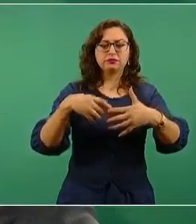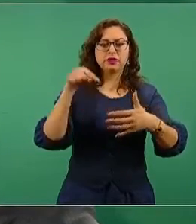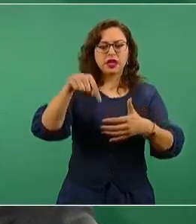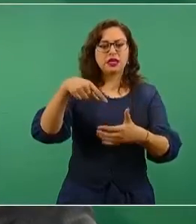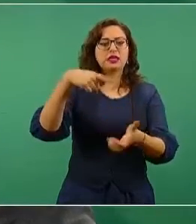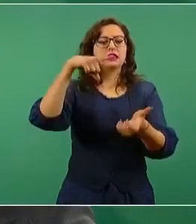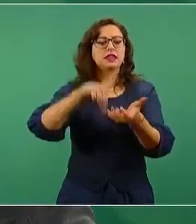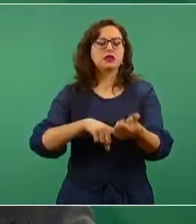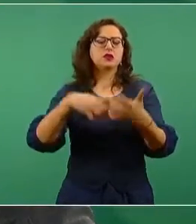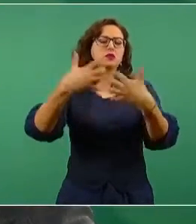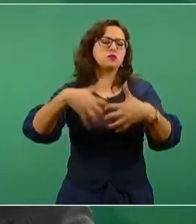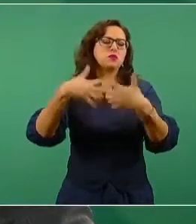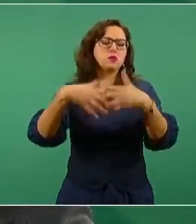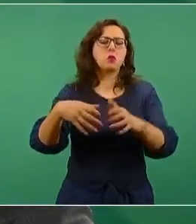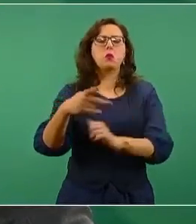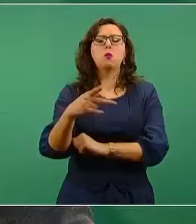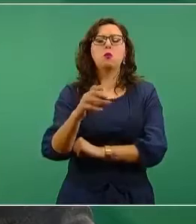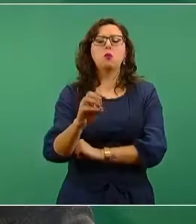polietileno